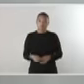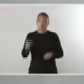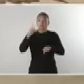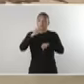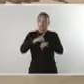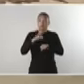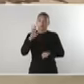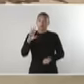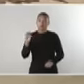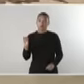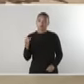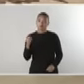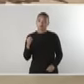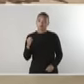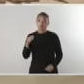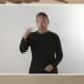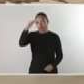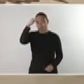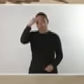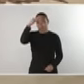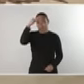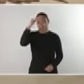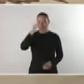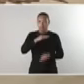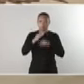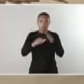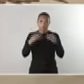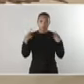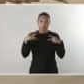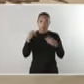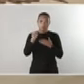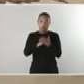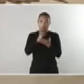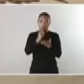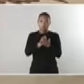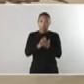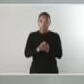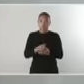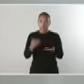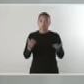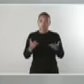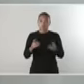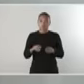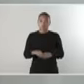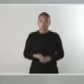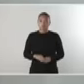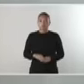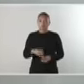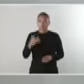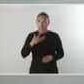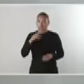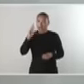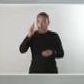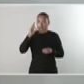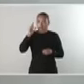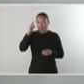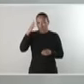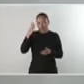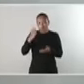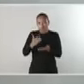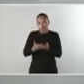día cinco de junio señores ciudadanos de Tamaulipas vamos a tener la responsabilidad